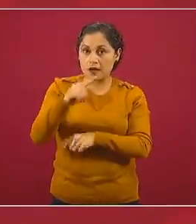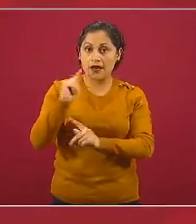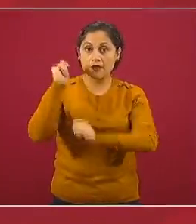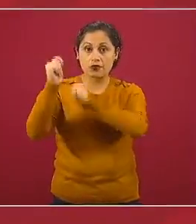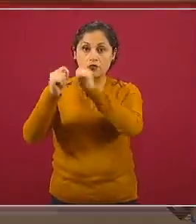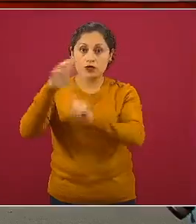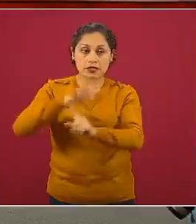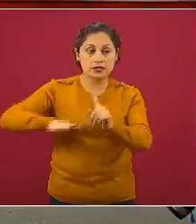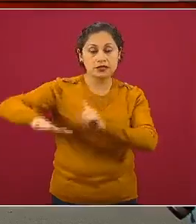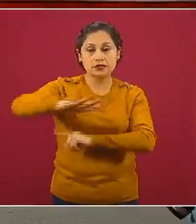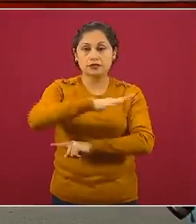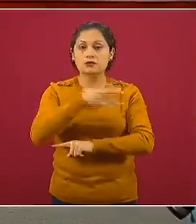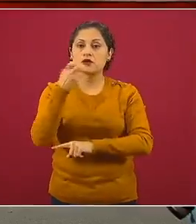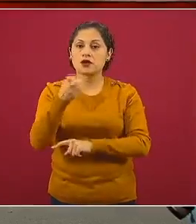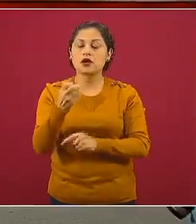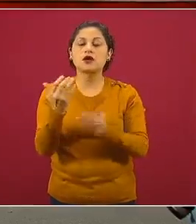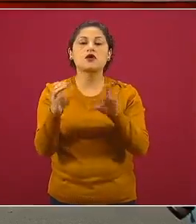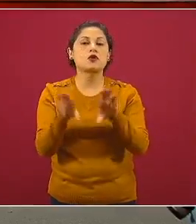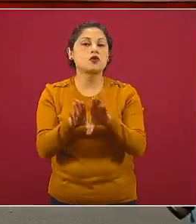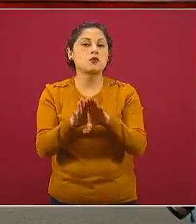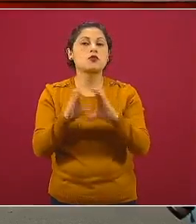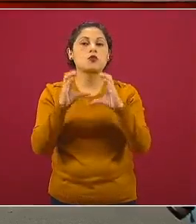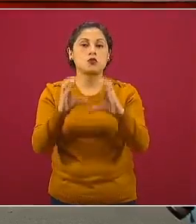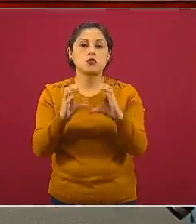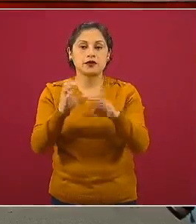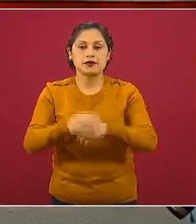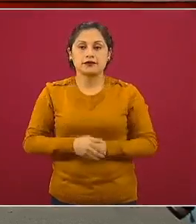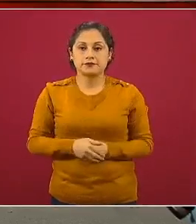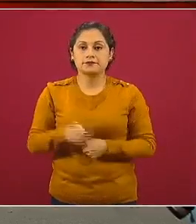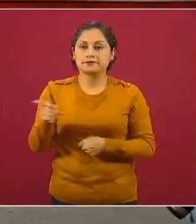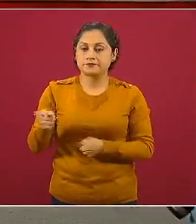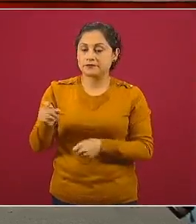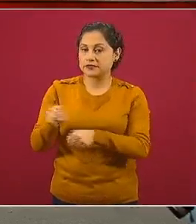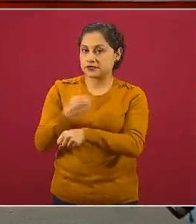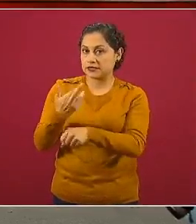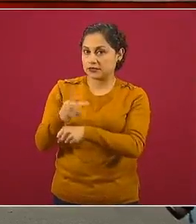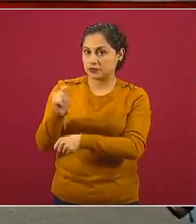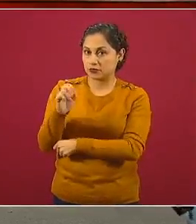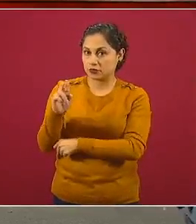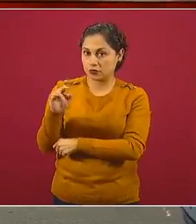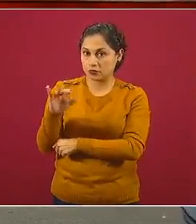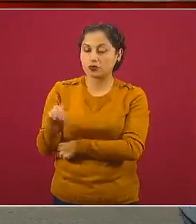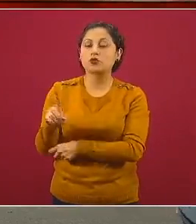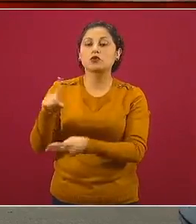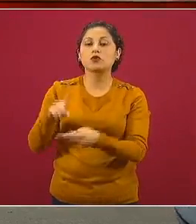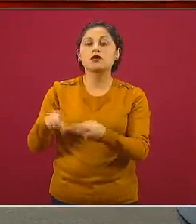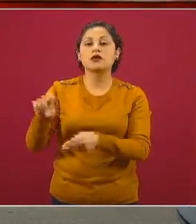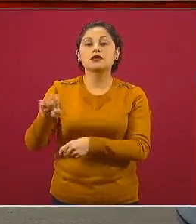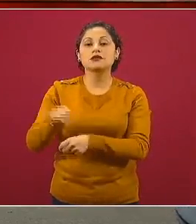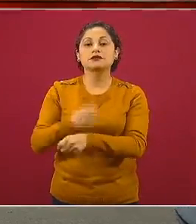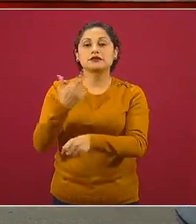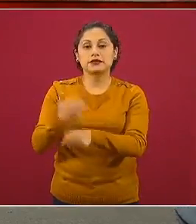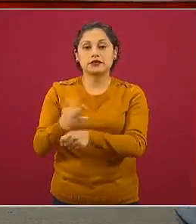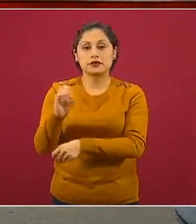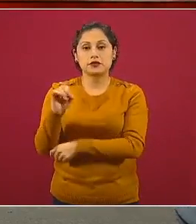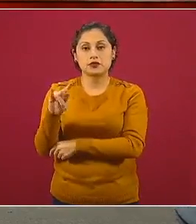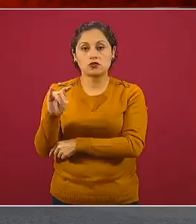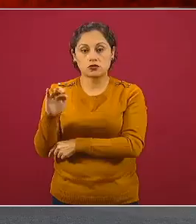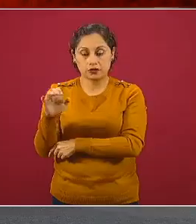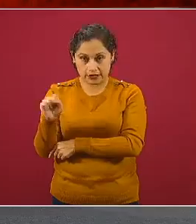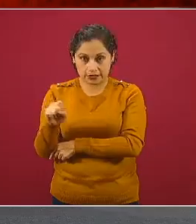turismo. Entonces, presentará la introducción el secretario Torruco, y el doctor Ricardo Cortés Alcalá, nuestro director de promoción de la